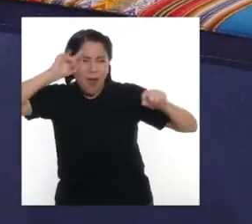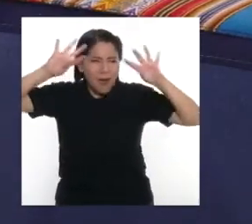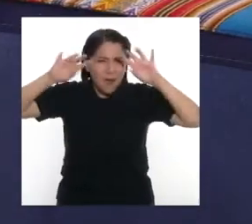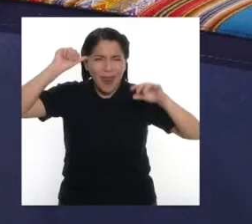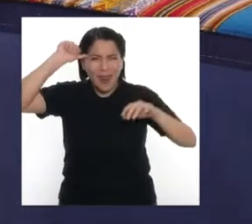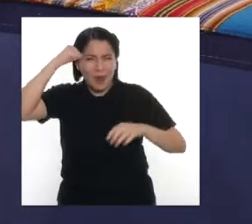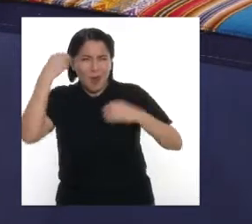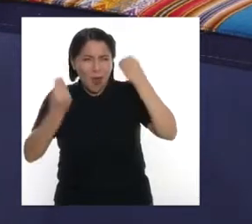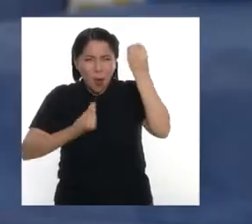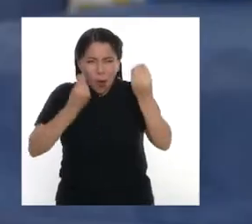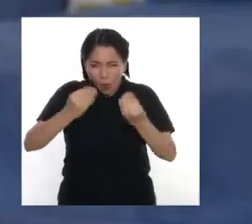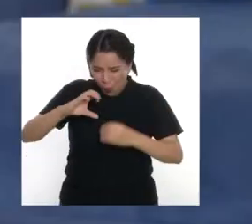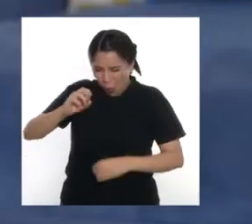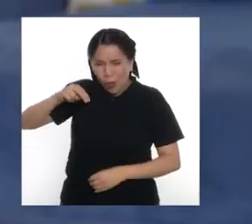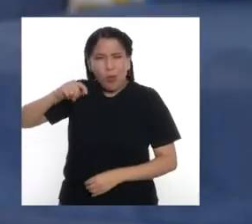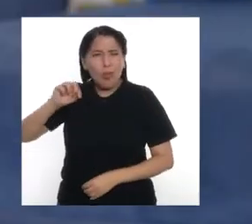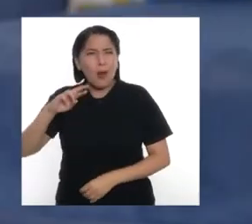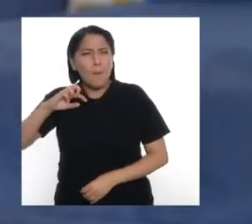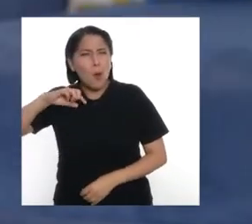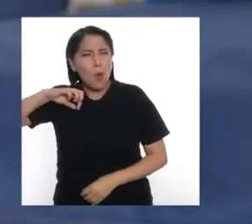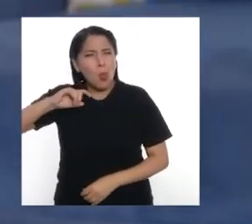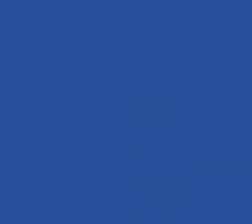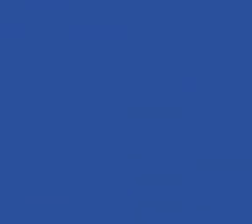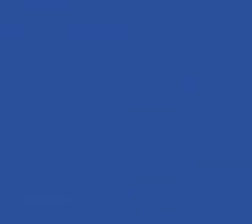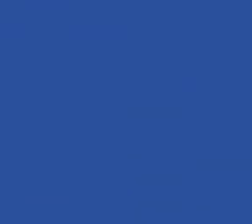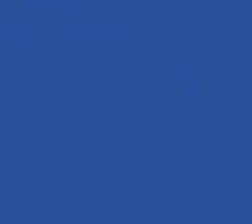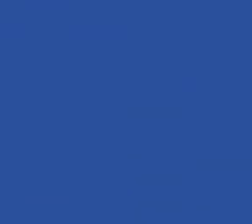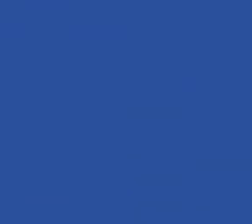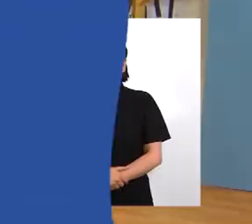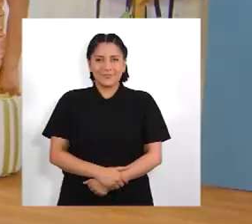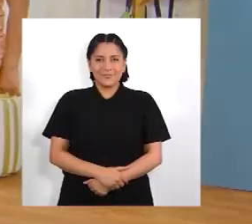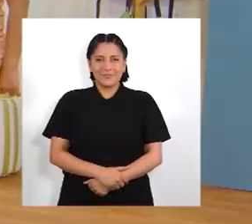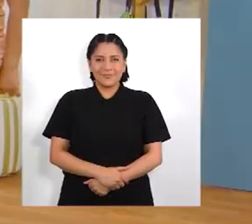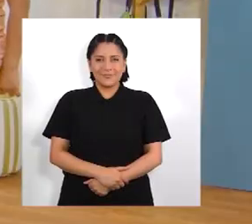del contrapunto? ¿Contrapunto?